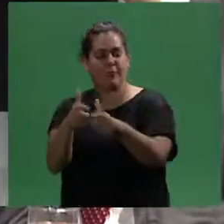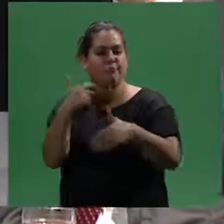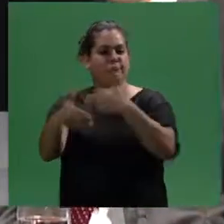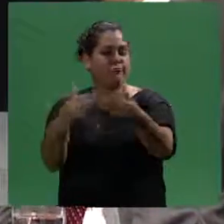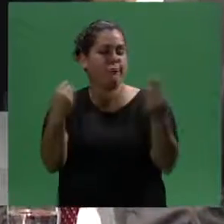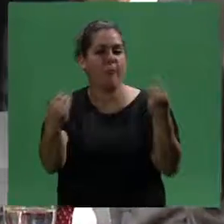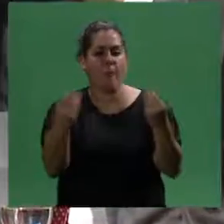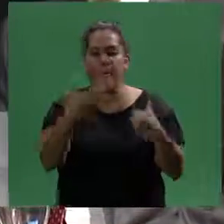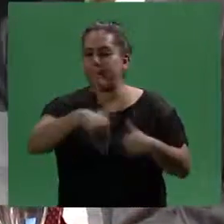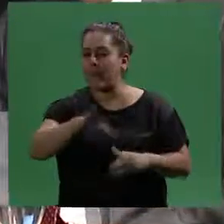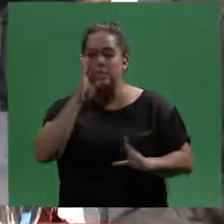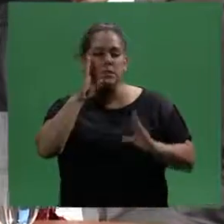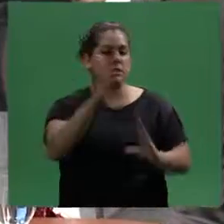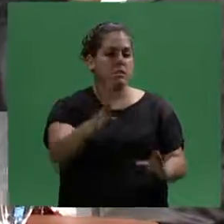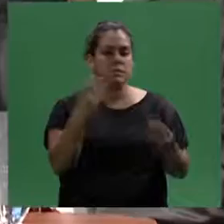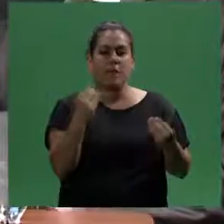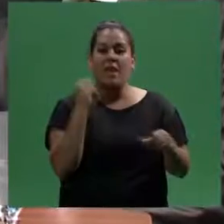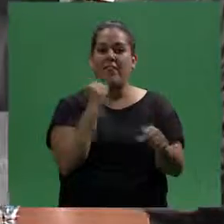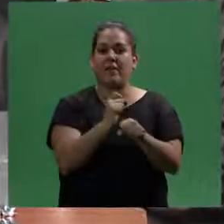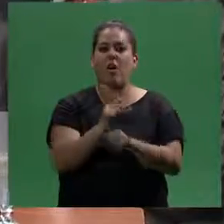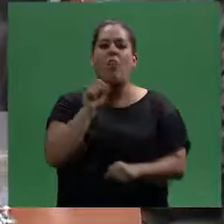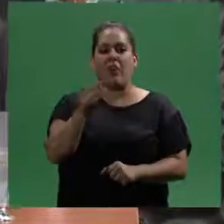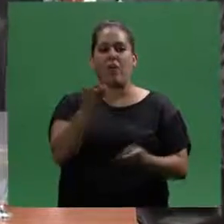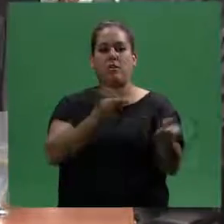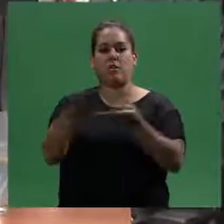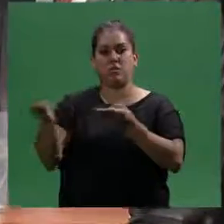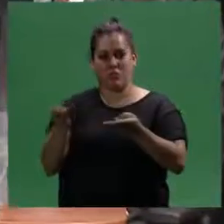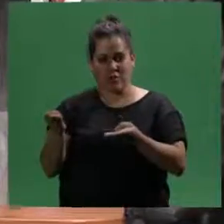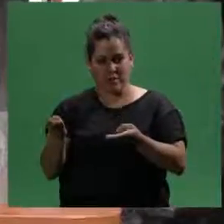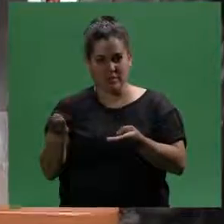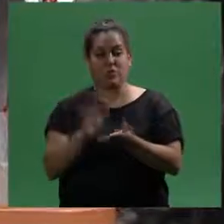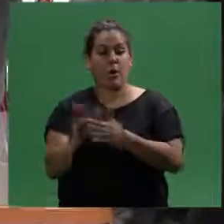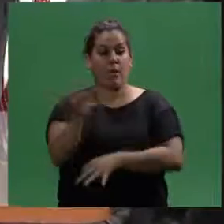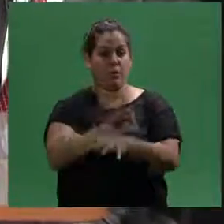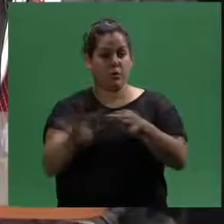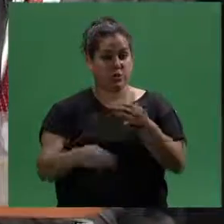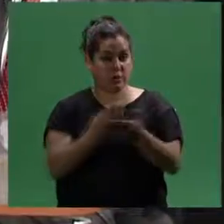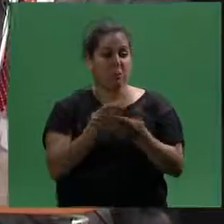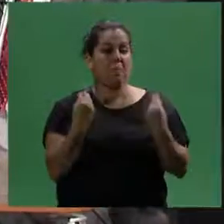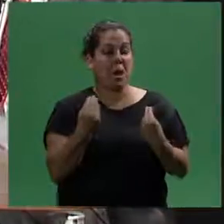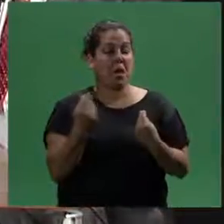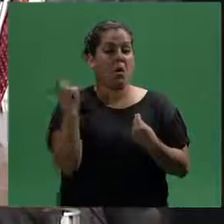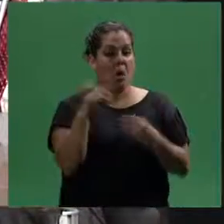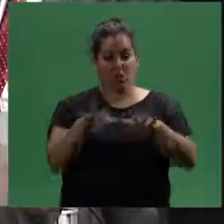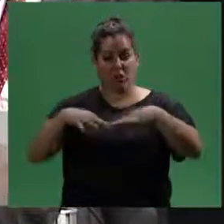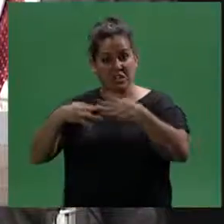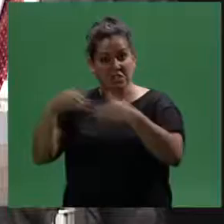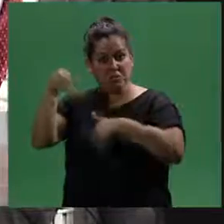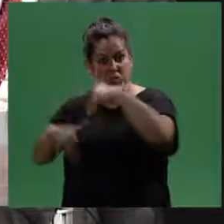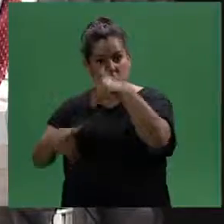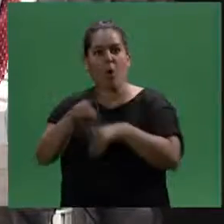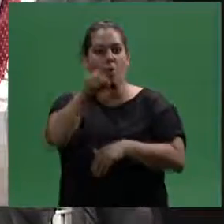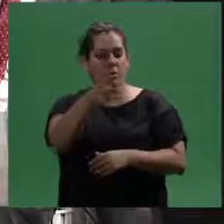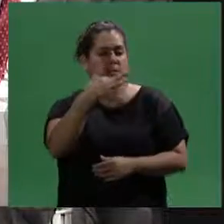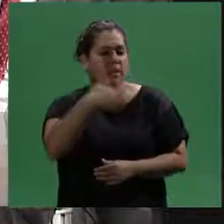sobre todo vamos a hacer hincapié en el trabajo que le dan los asesores a estos proyectos, para que cuando sean votados en el